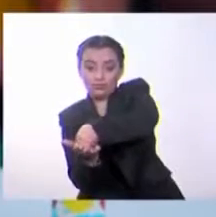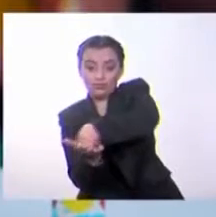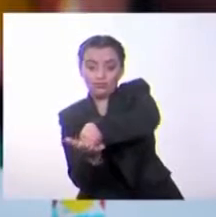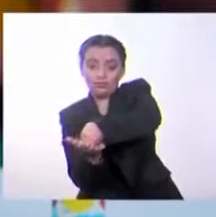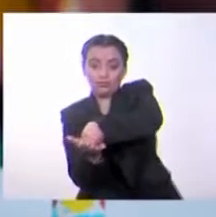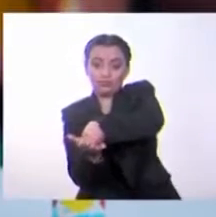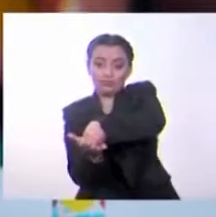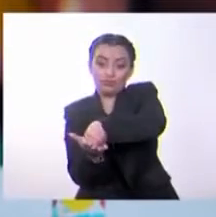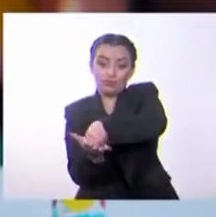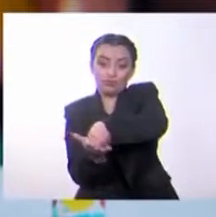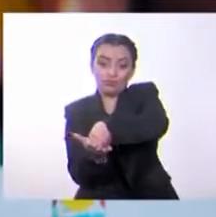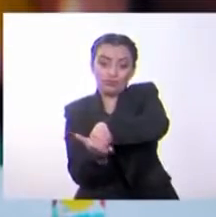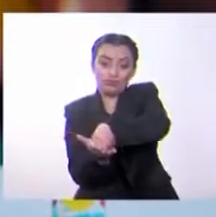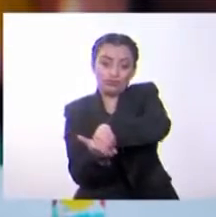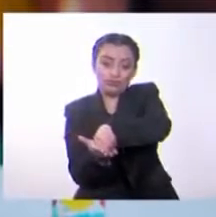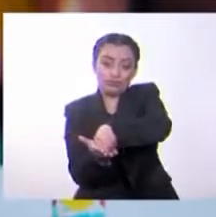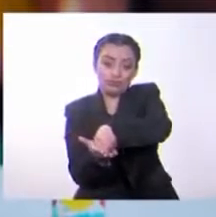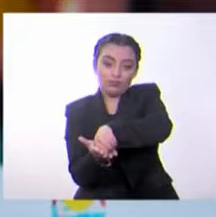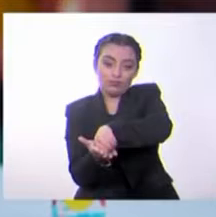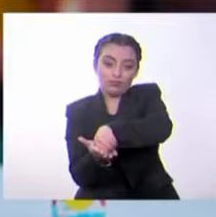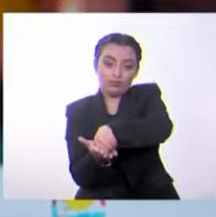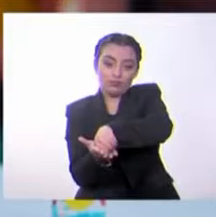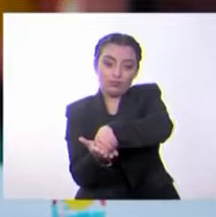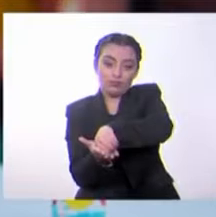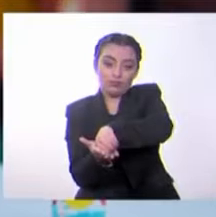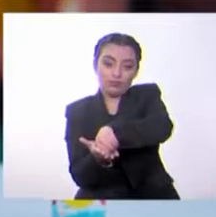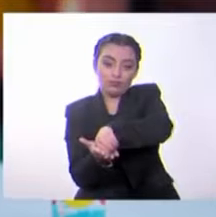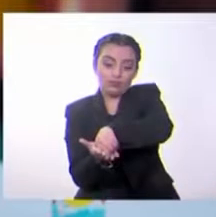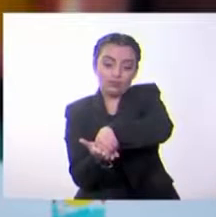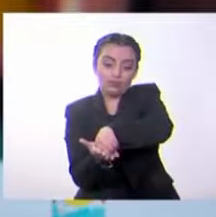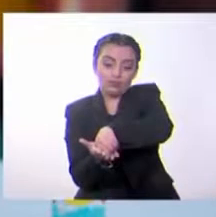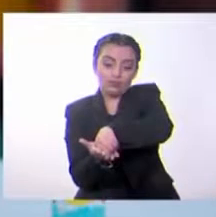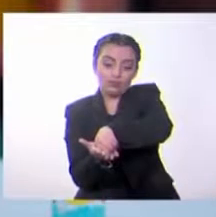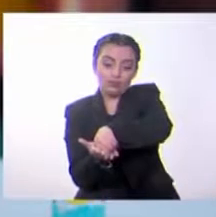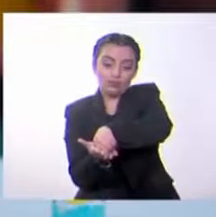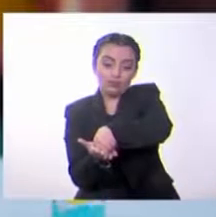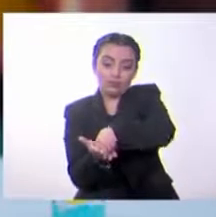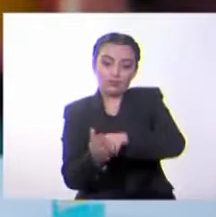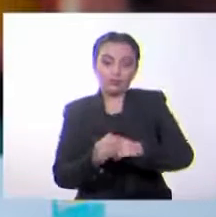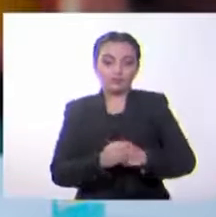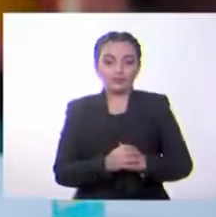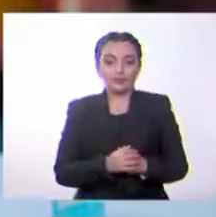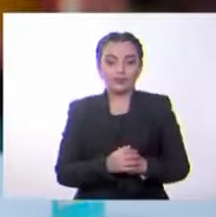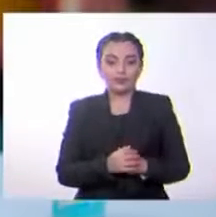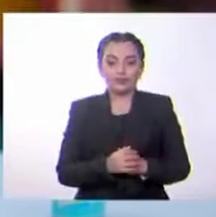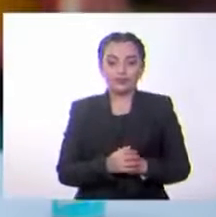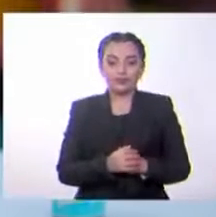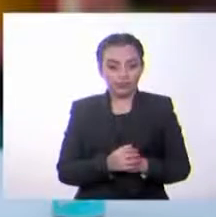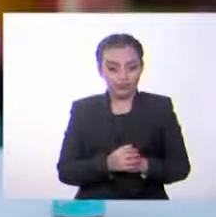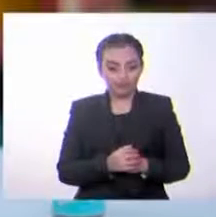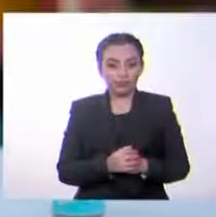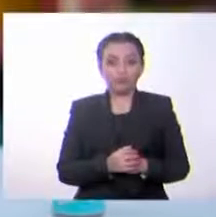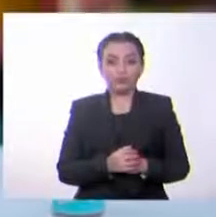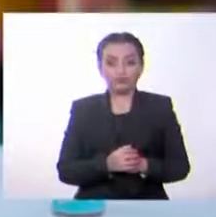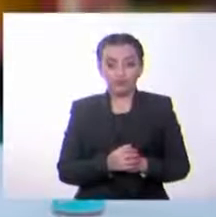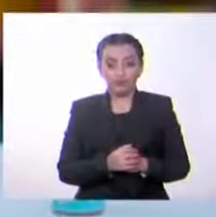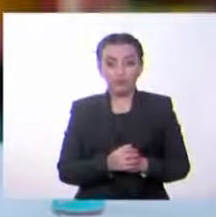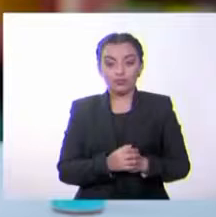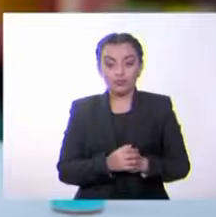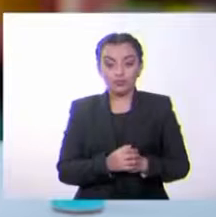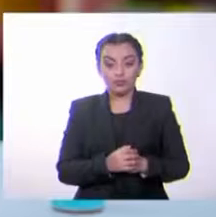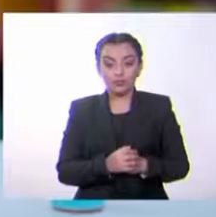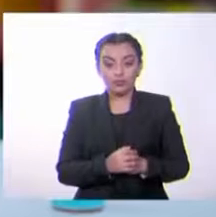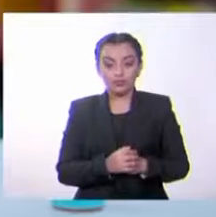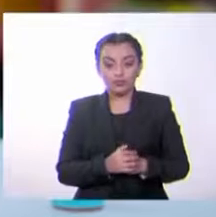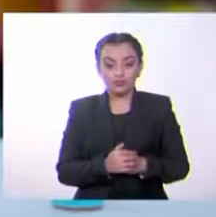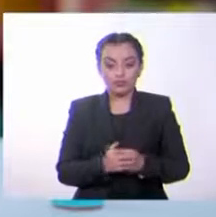Tenemos el agua fría y vamos a ponerlo encima del vaso. Ahora que está uno encima del otro, empiezo